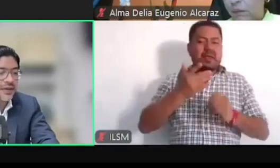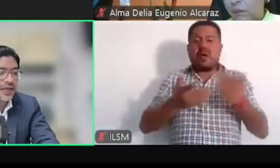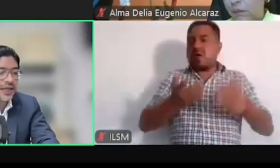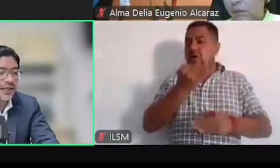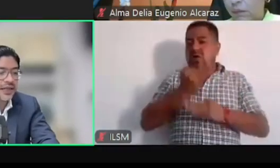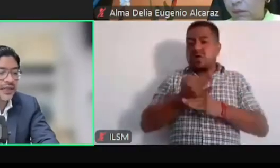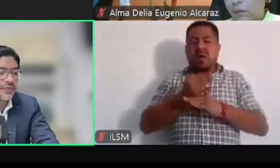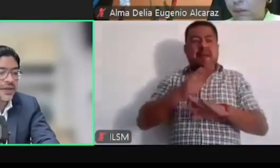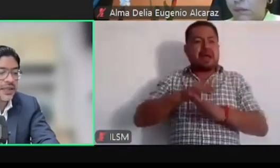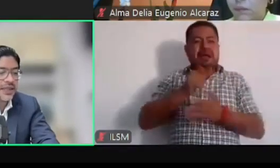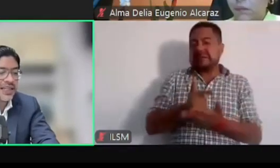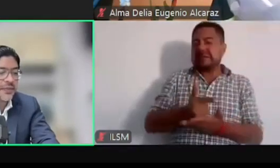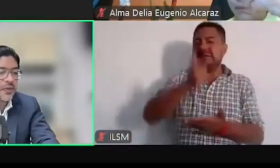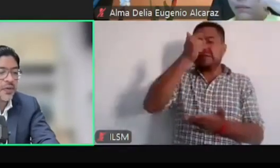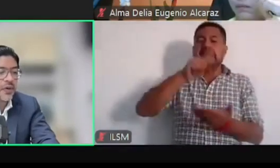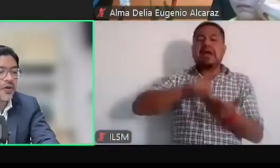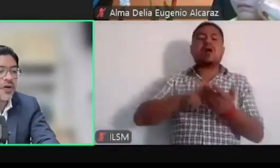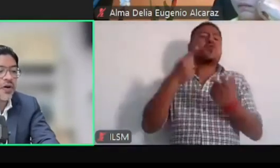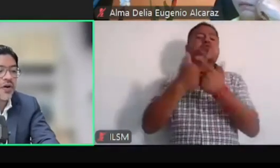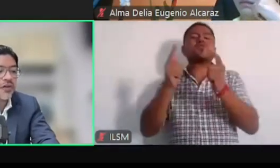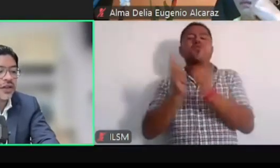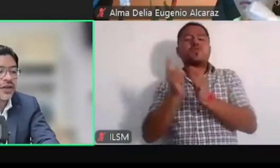es agravia de que la queja intrapartidaria